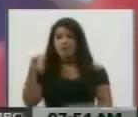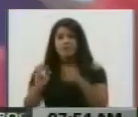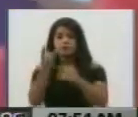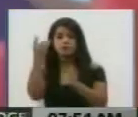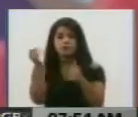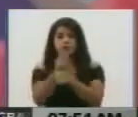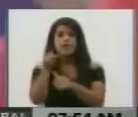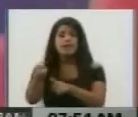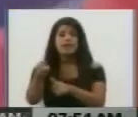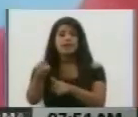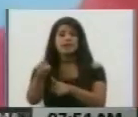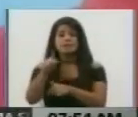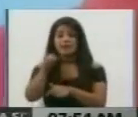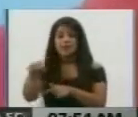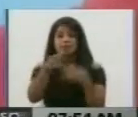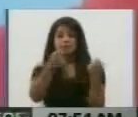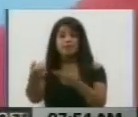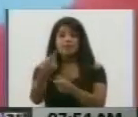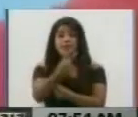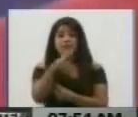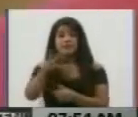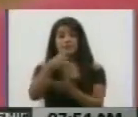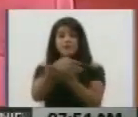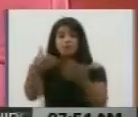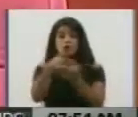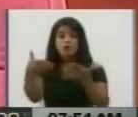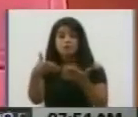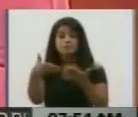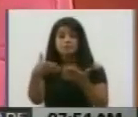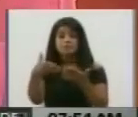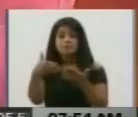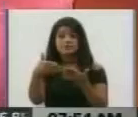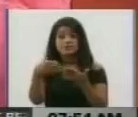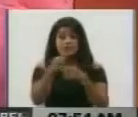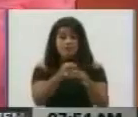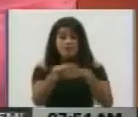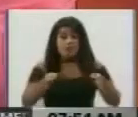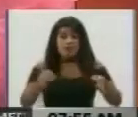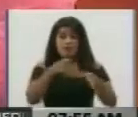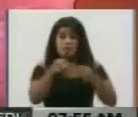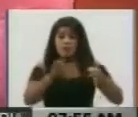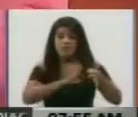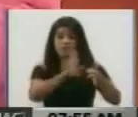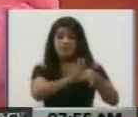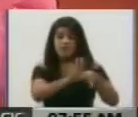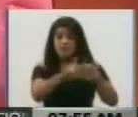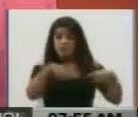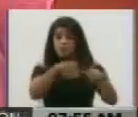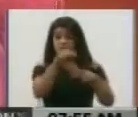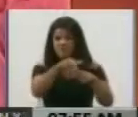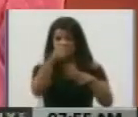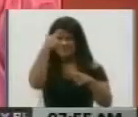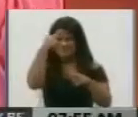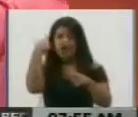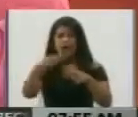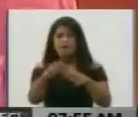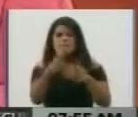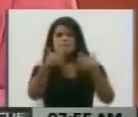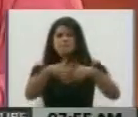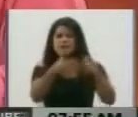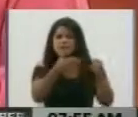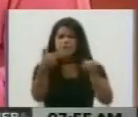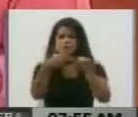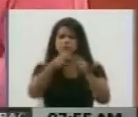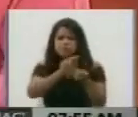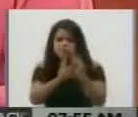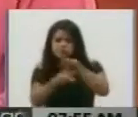involucrado en haber recibido 23 millones de reales de Odebrecht en el marco de la misma operación esta Lava Jato, que ha sido utilizada